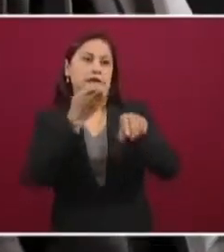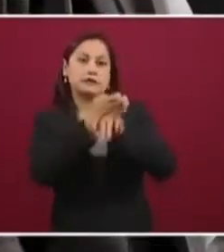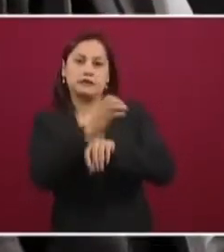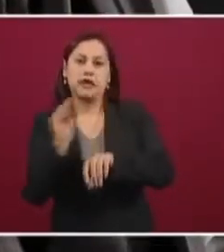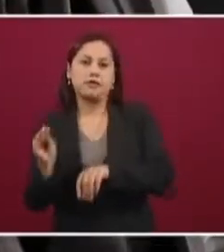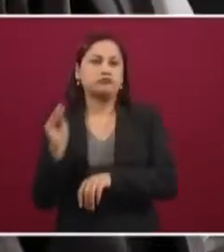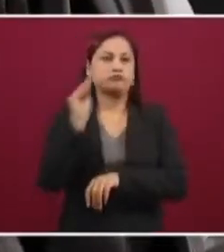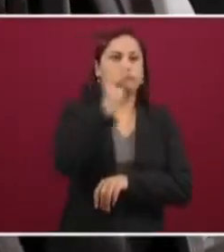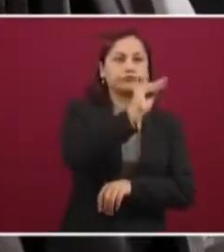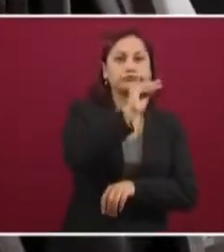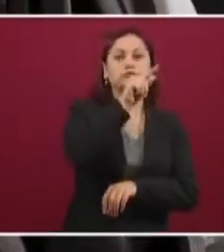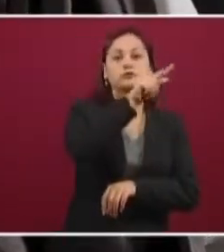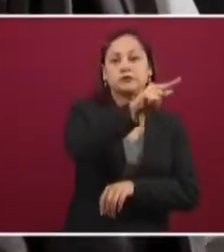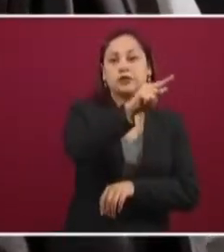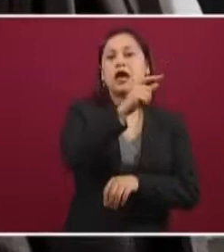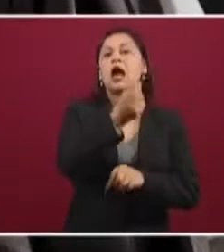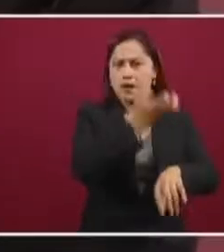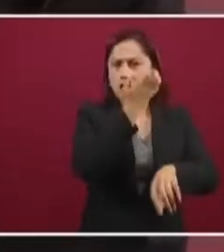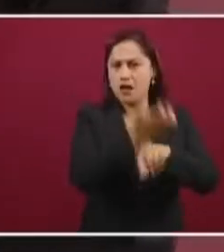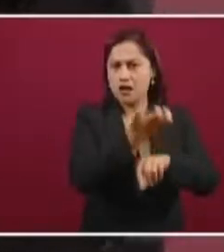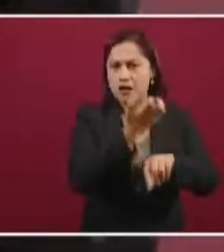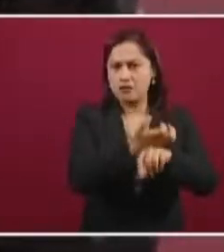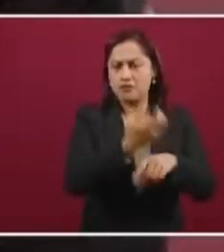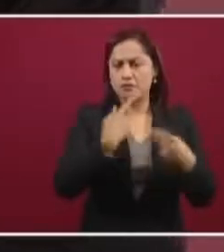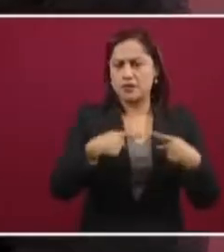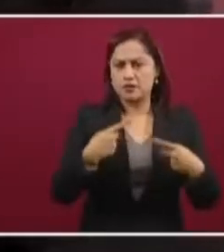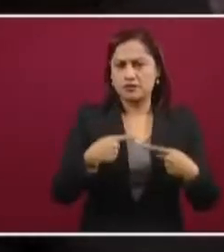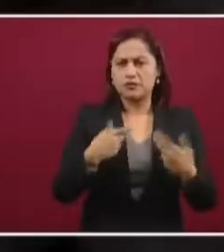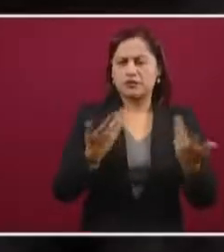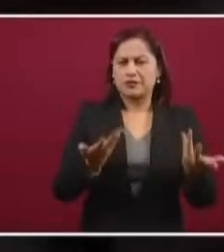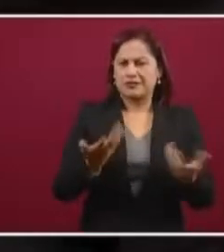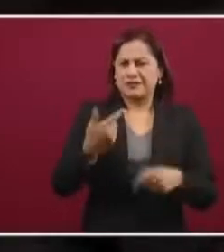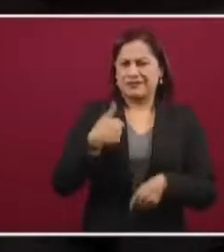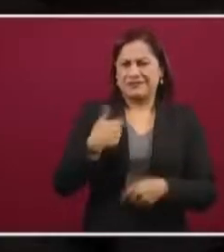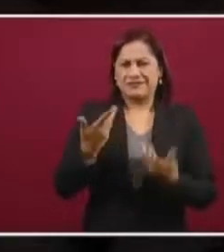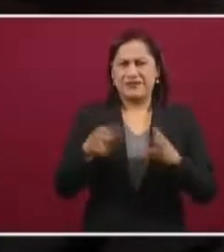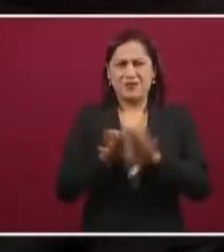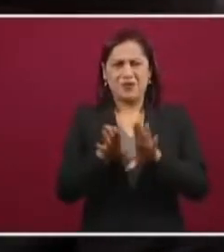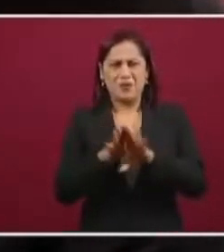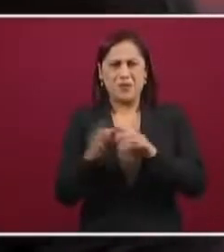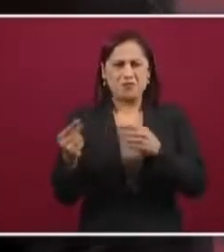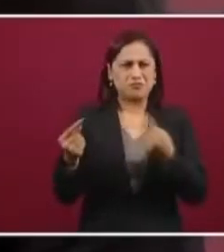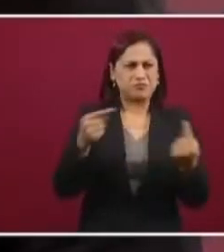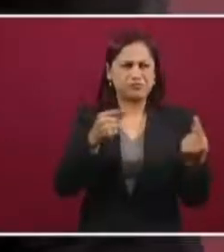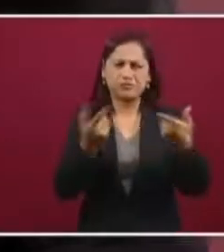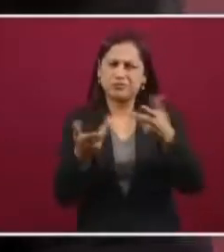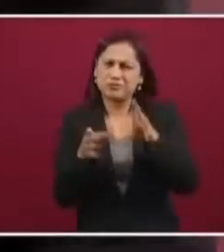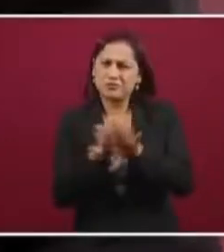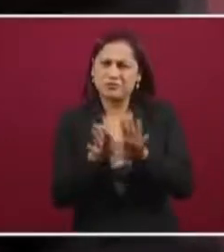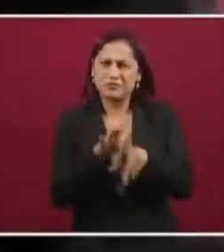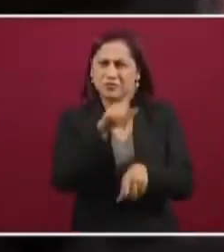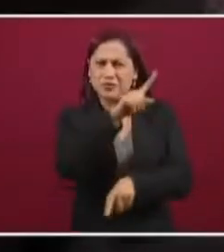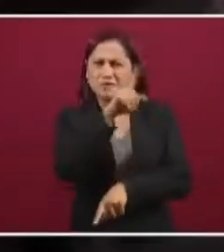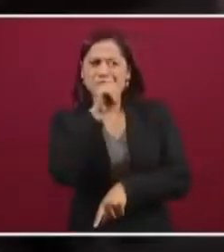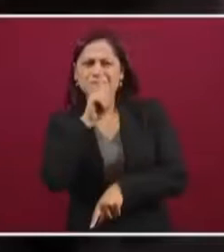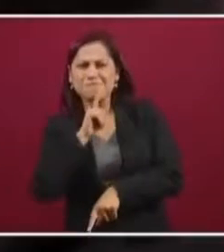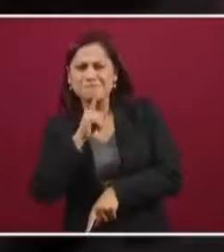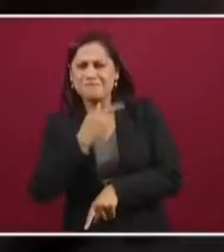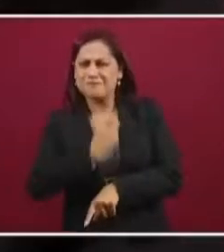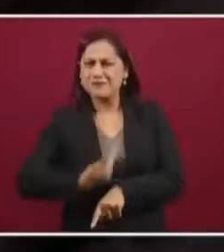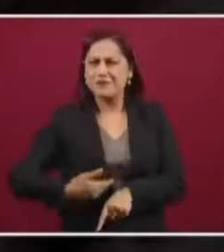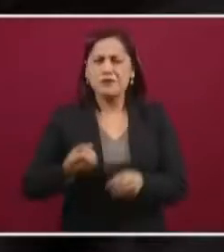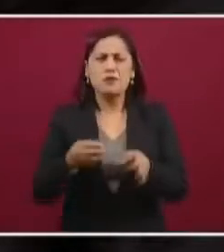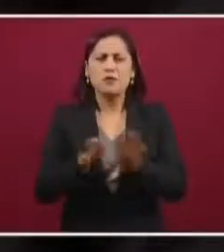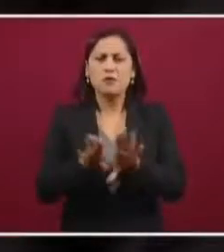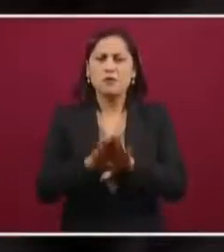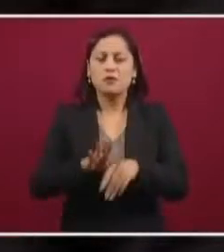no hay elementos suficientes que den seguridad? Bueno, en la primera pregunta, no hay